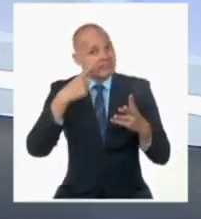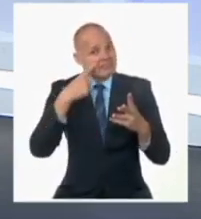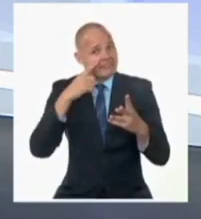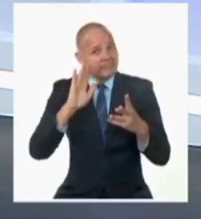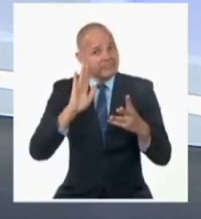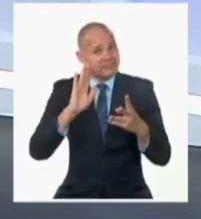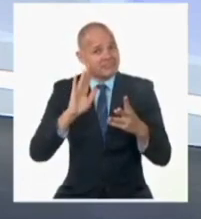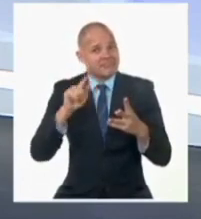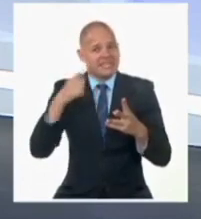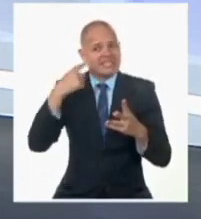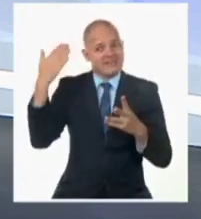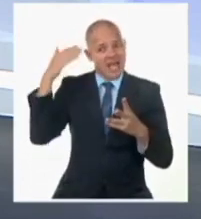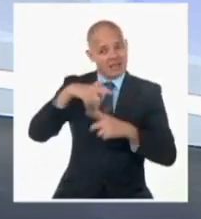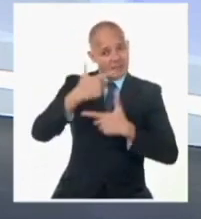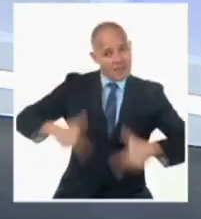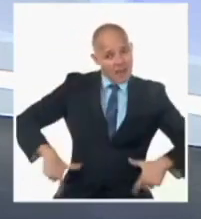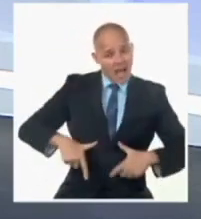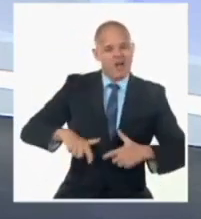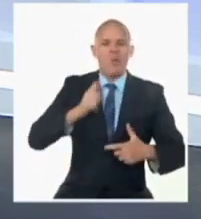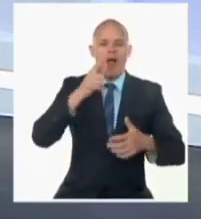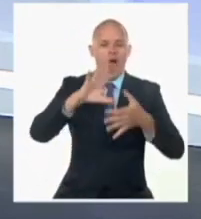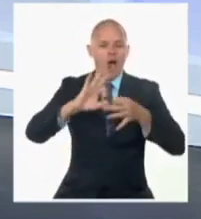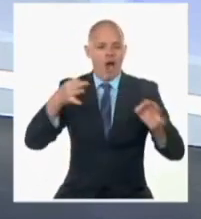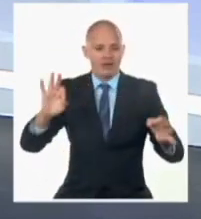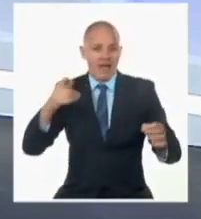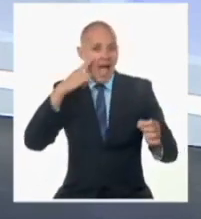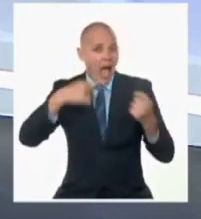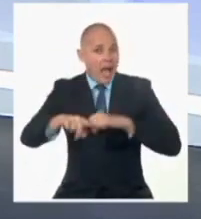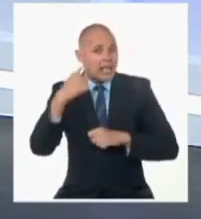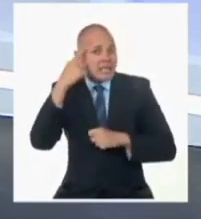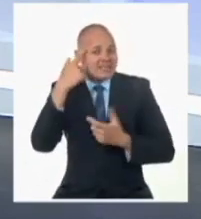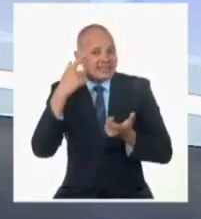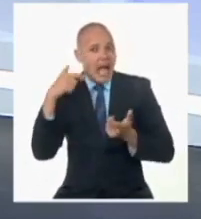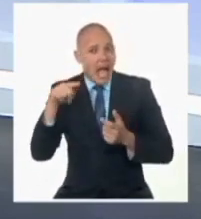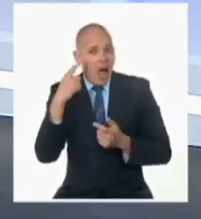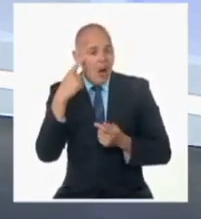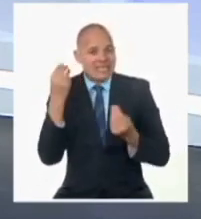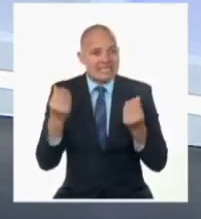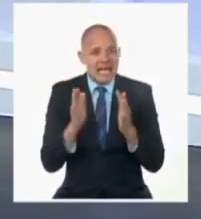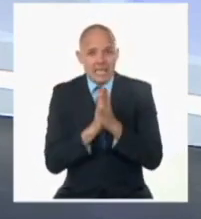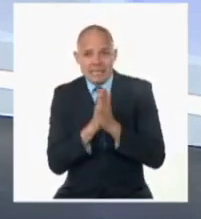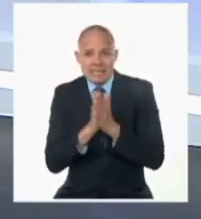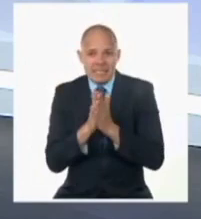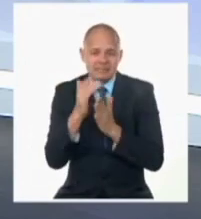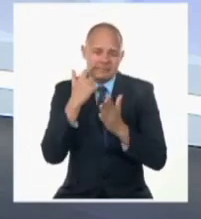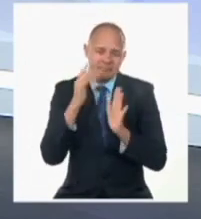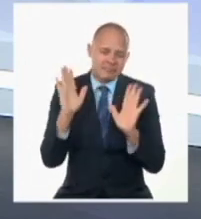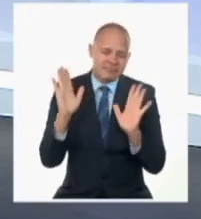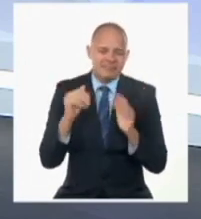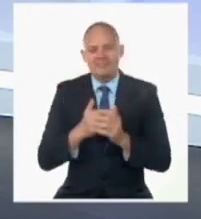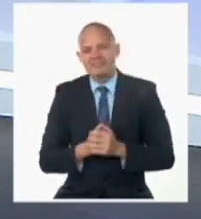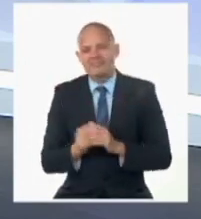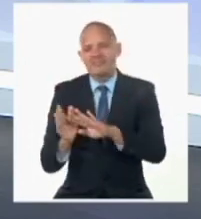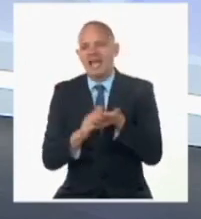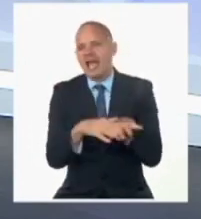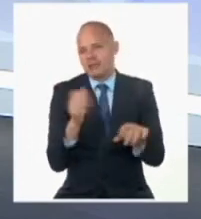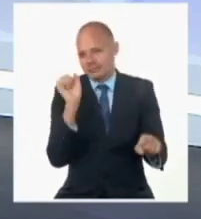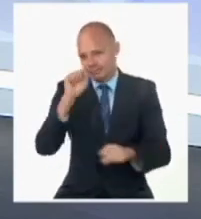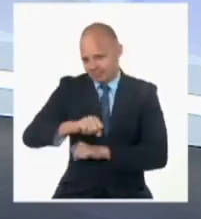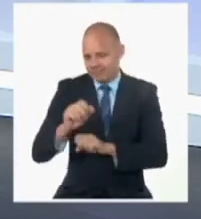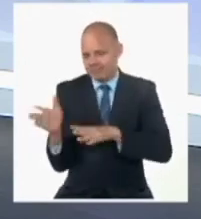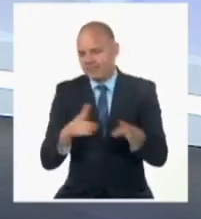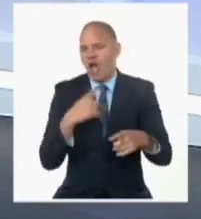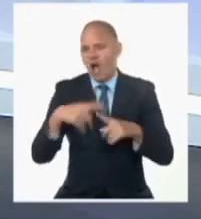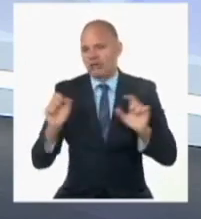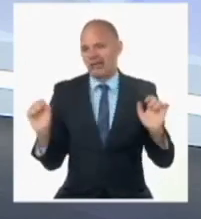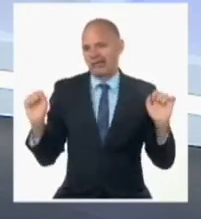Idalis está a punto de subir y por supuesto con ella siempre hay que esperar lo máximo. Eso en cuanto al judo, porque en el levantamiento